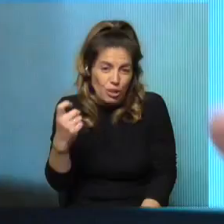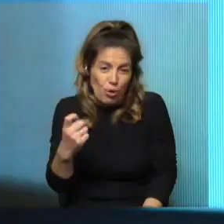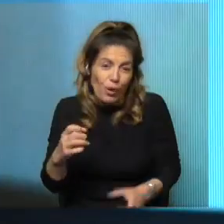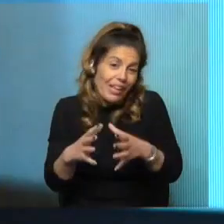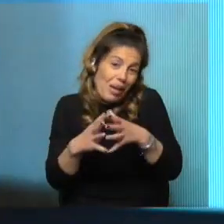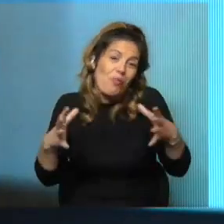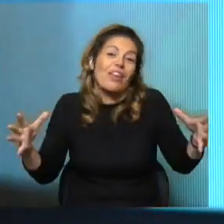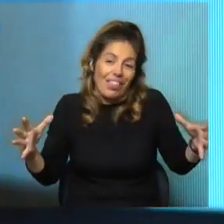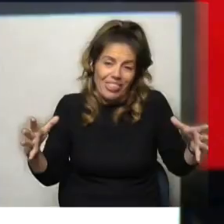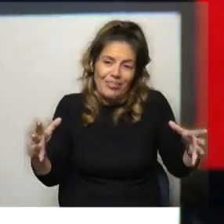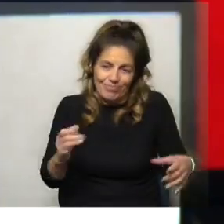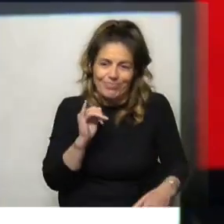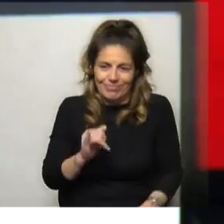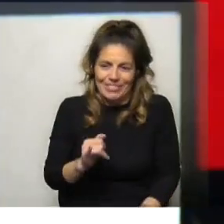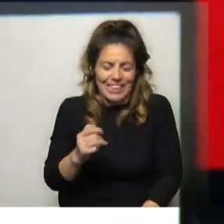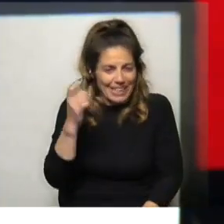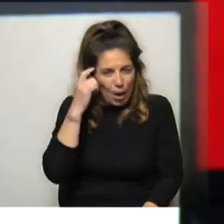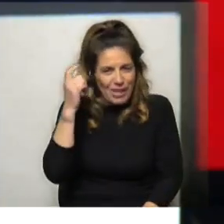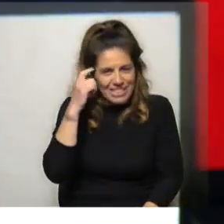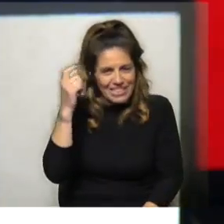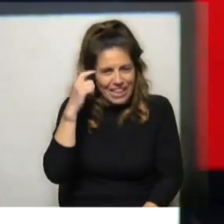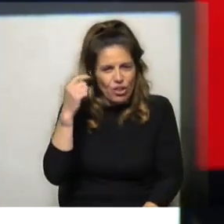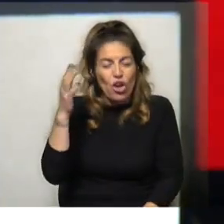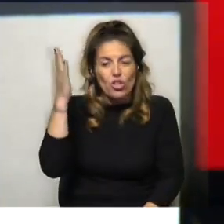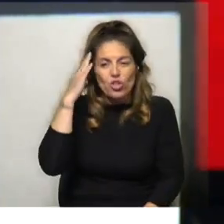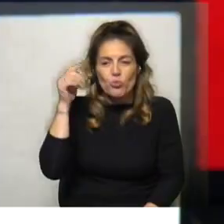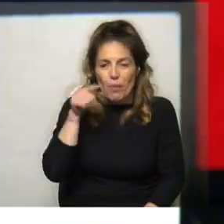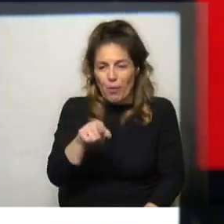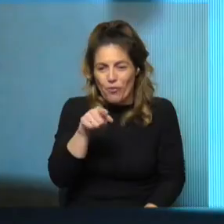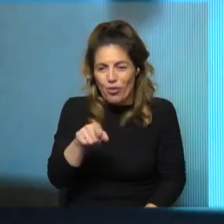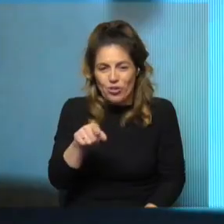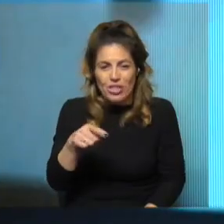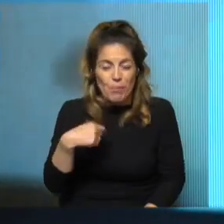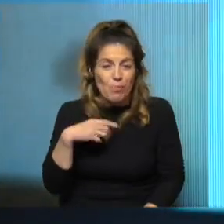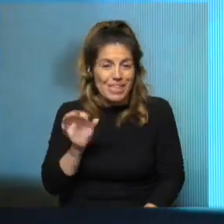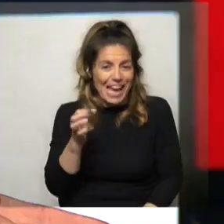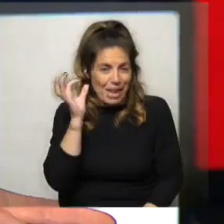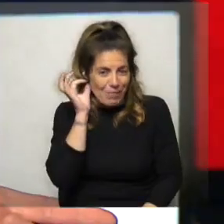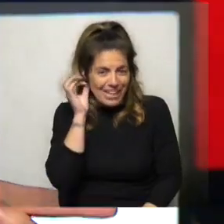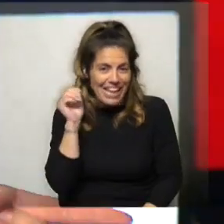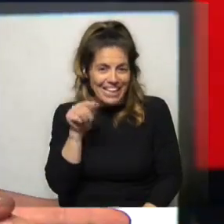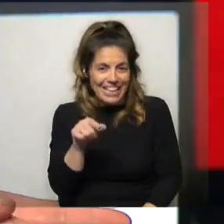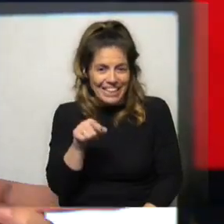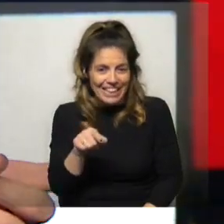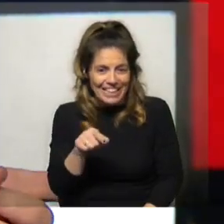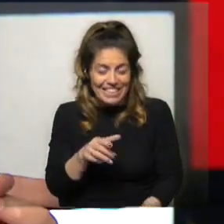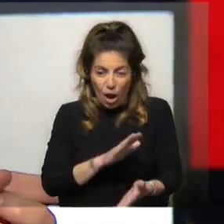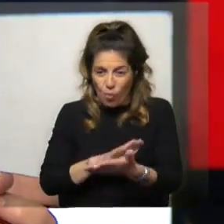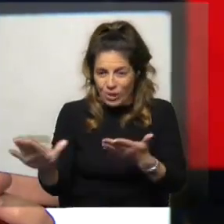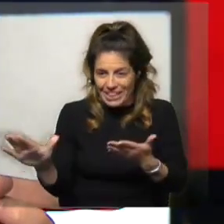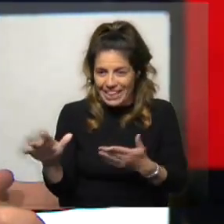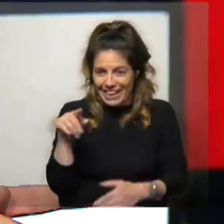grande estaba pensando que yo me enteré por vos y y por mi hermana que en esa uida que